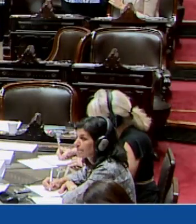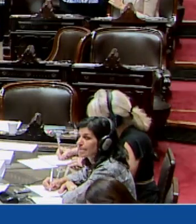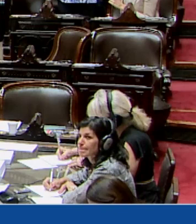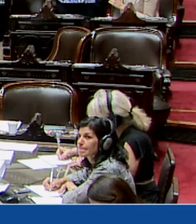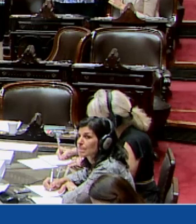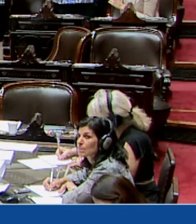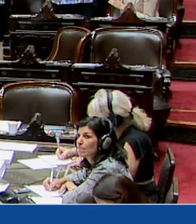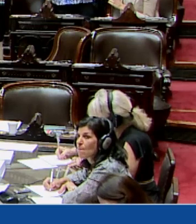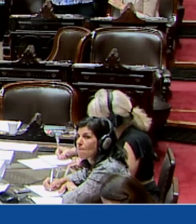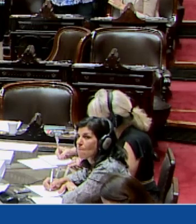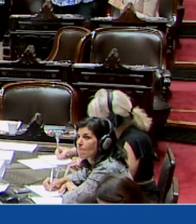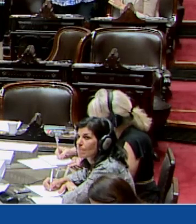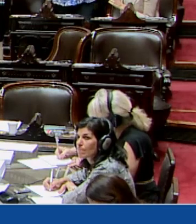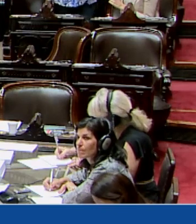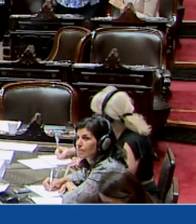Muchas gracias.